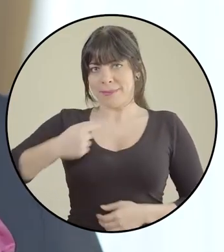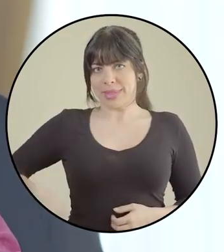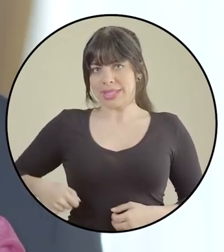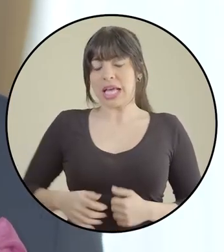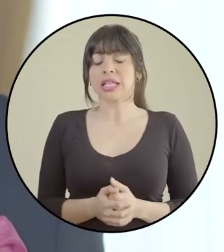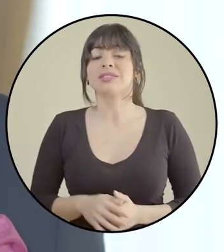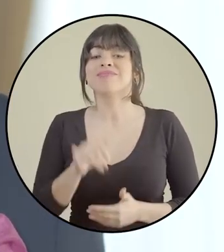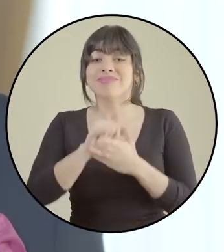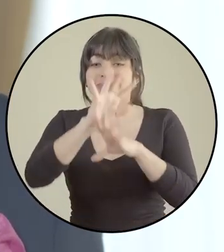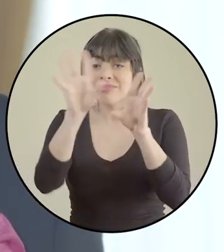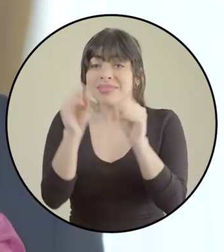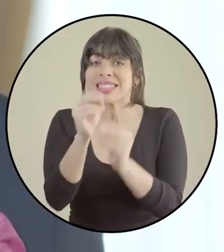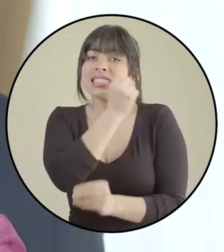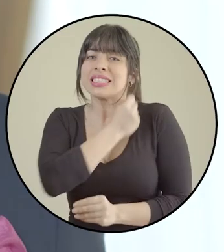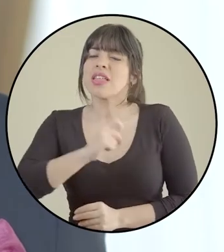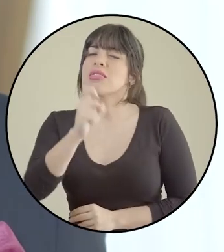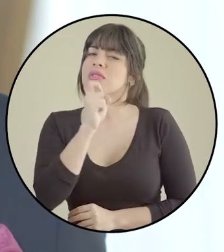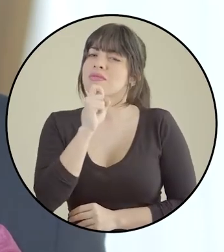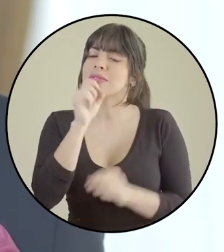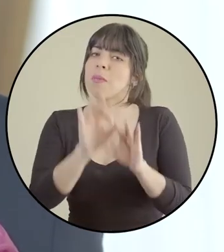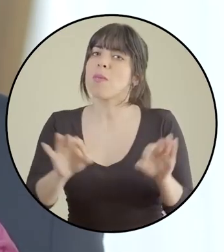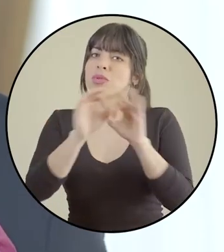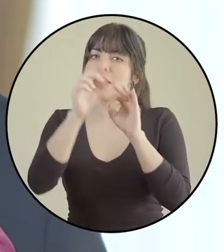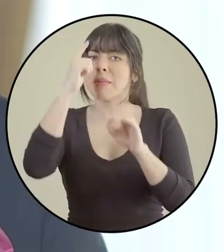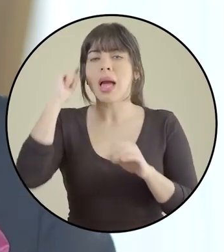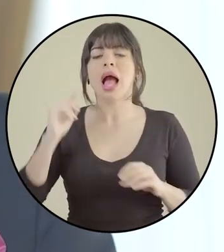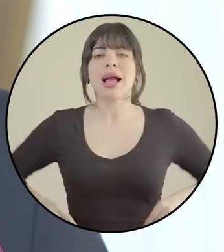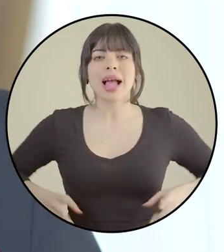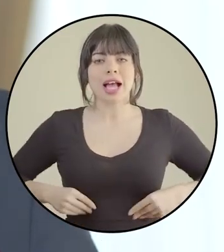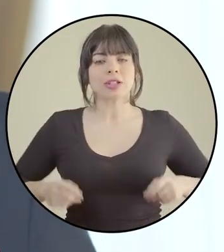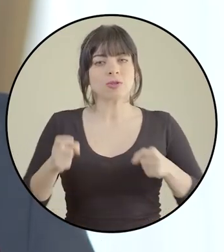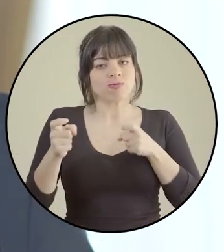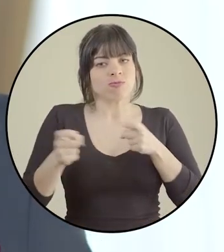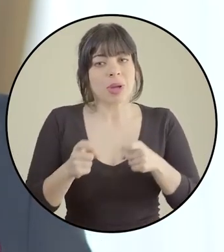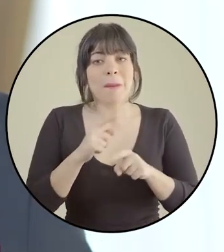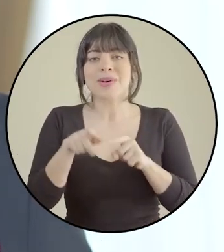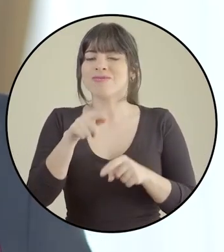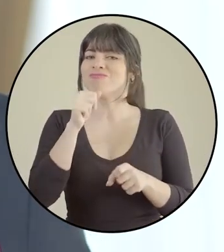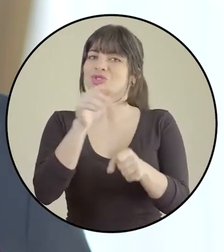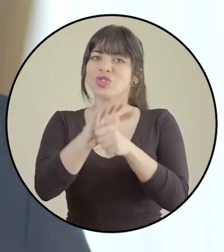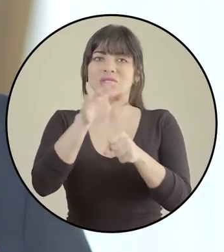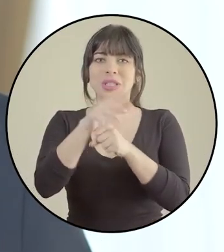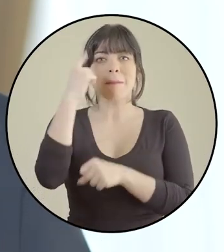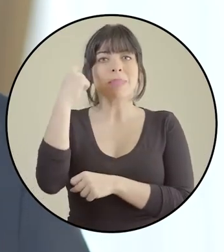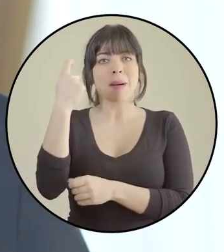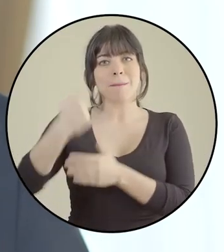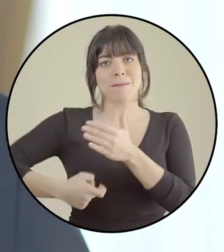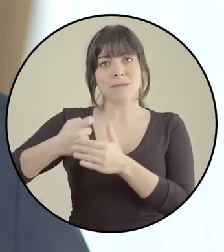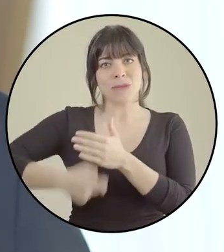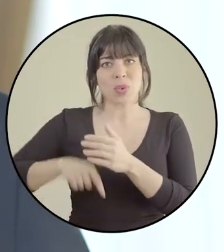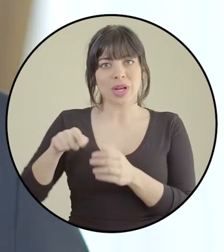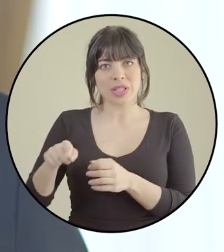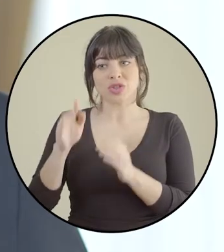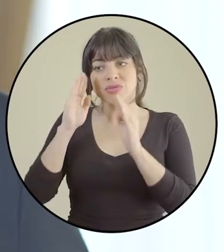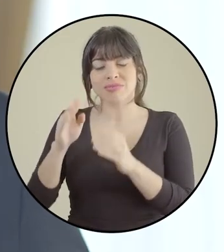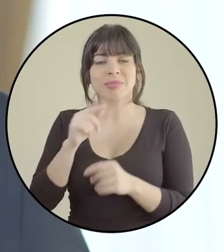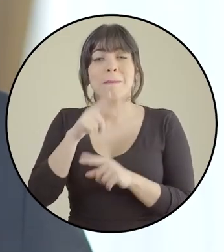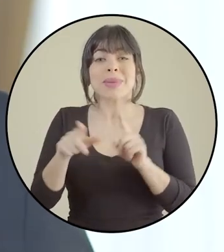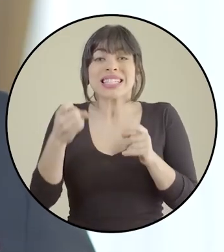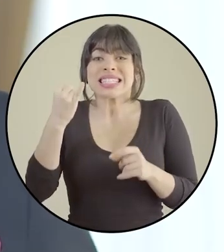Estos son difíciles sacrificios para controlar el gasto y todavía no bastan, sin embargo, para reducir el déficit fiscal. Pero